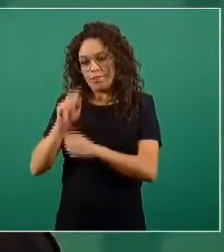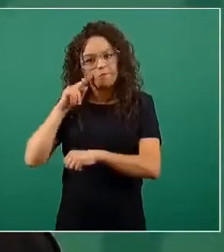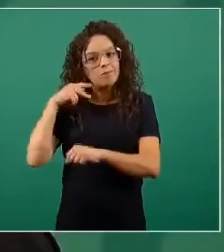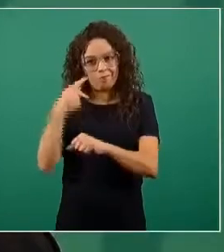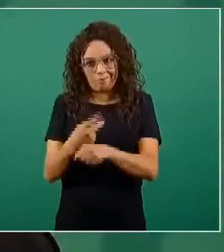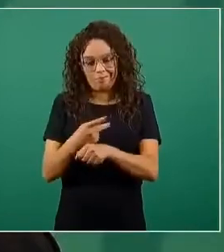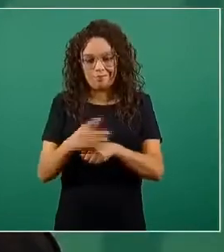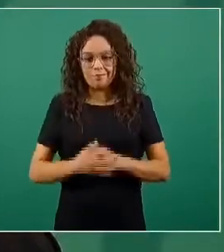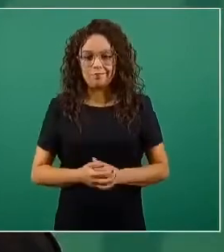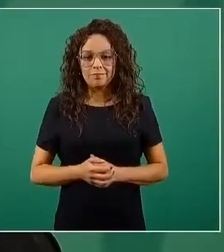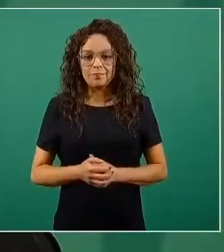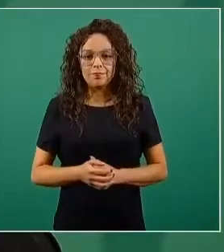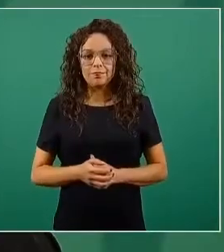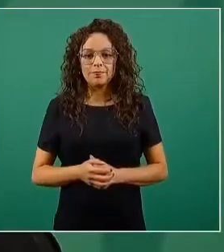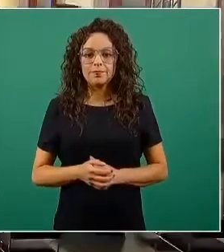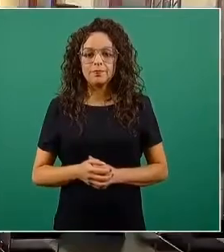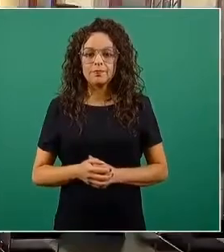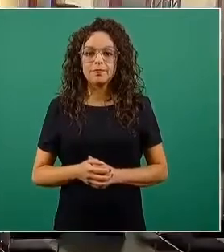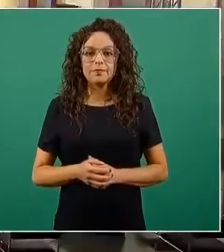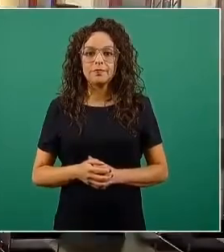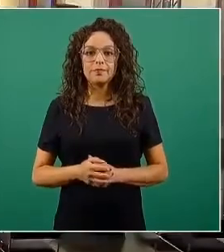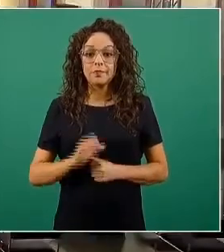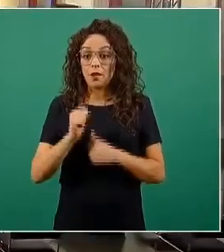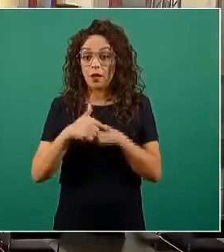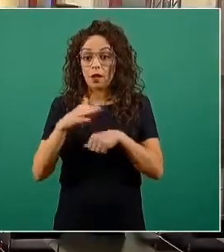Si ya no hay… Sí, adelante.